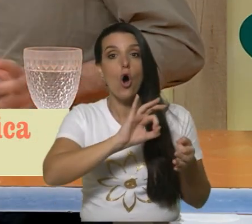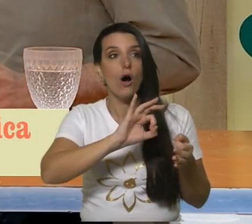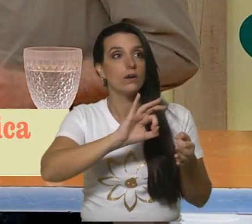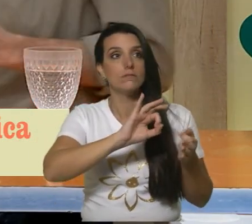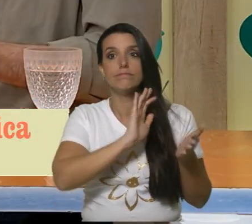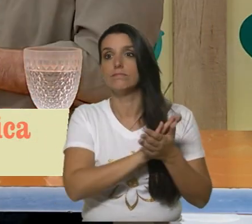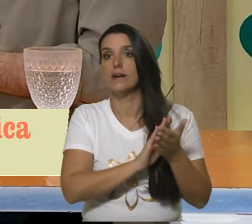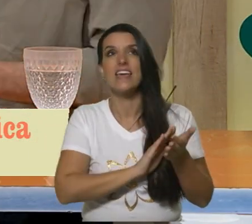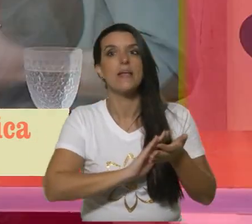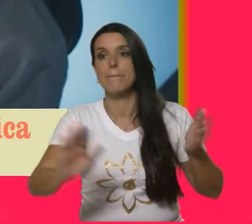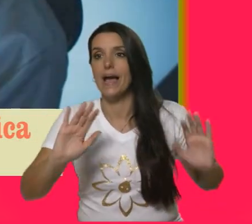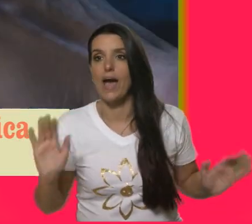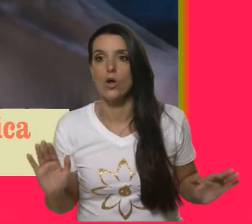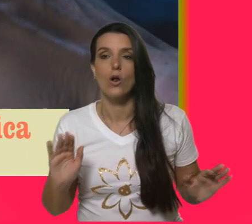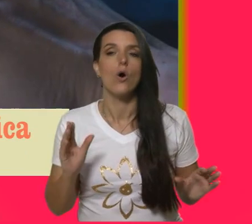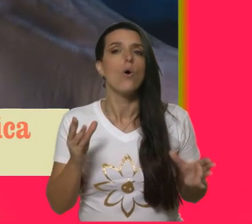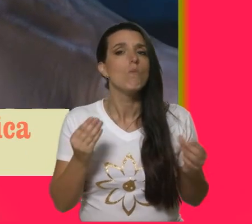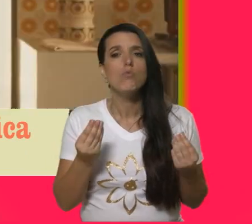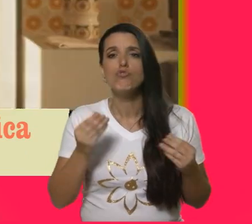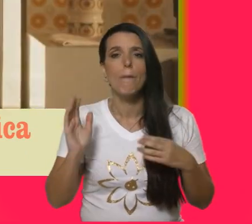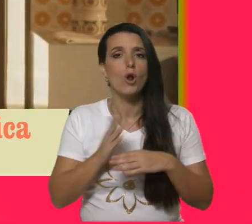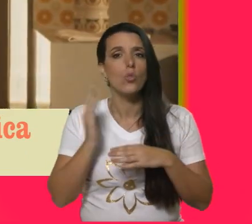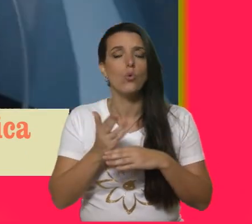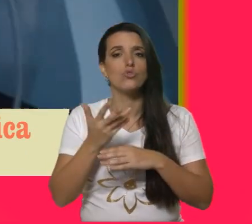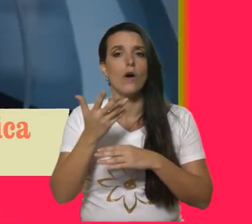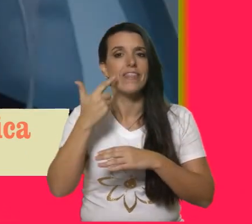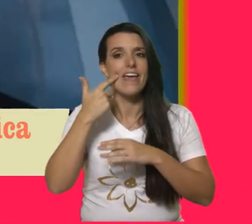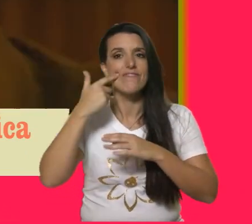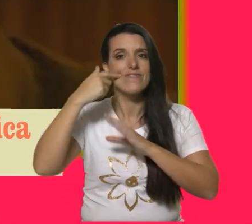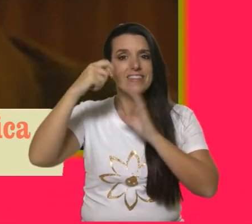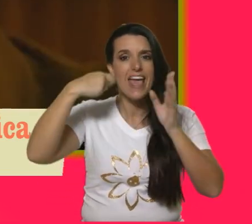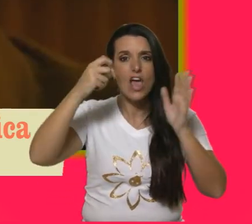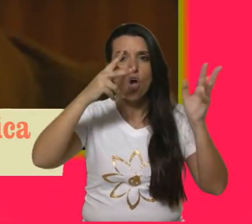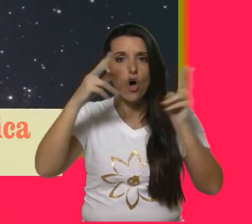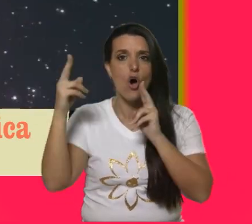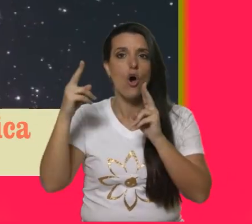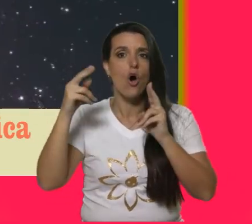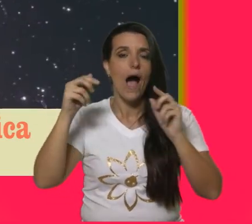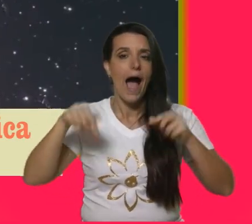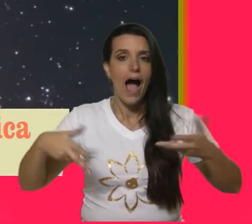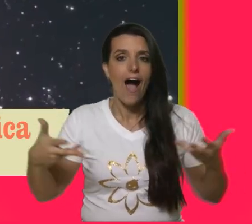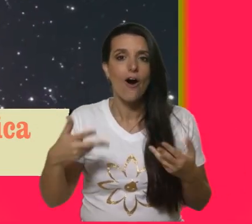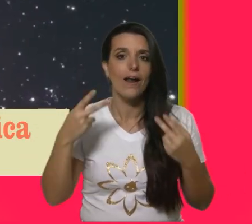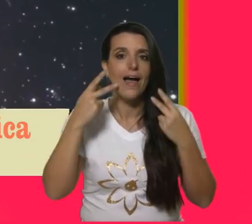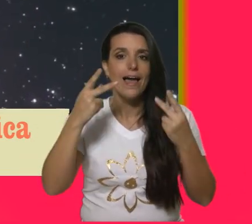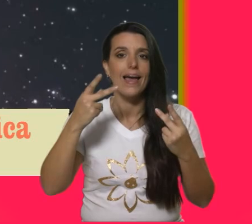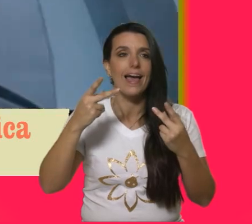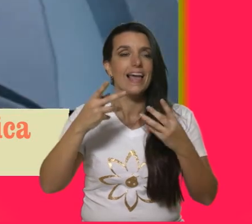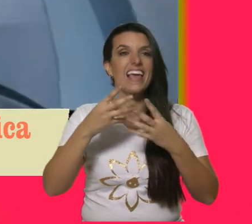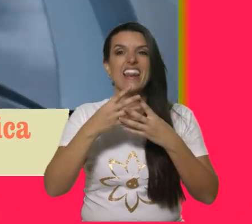pandemia pero mucha gente muchos productos audiovisuales musicales etcétera hoy están viendo la luz y fueron